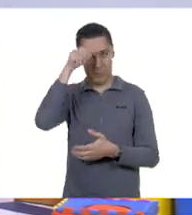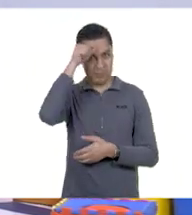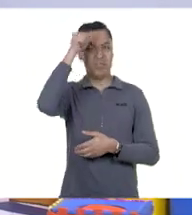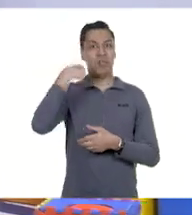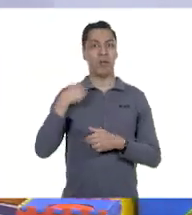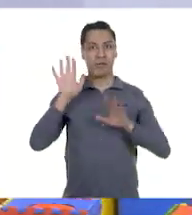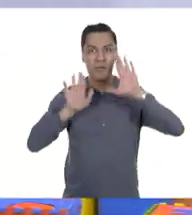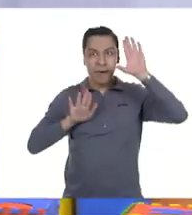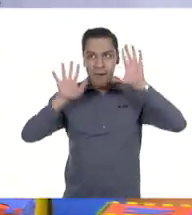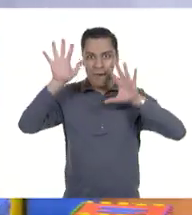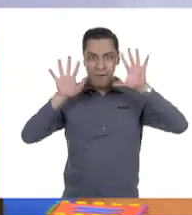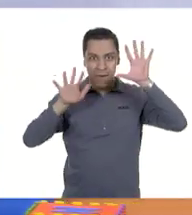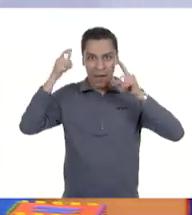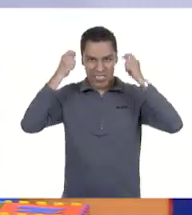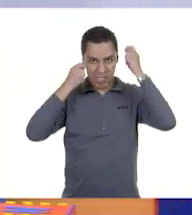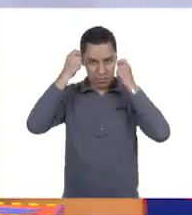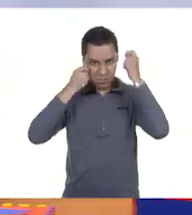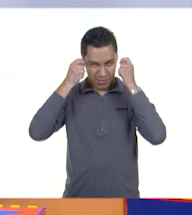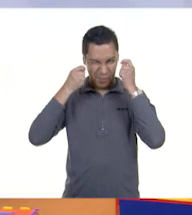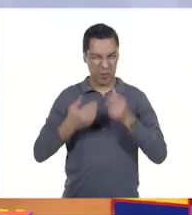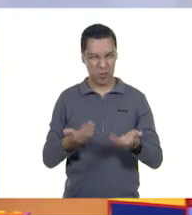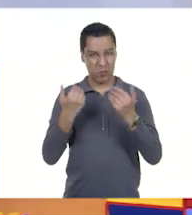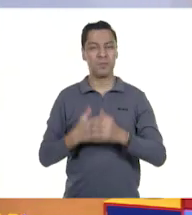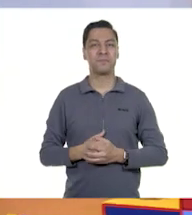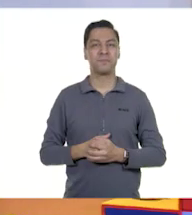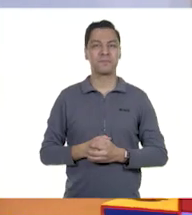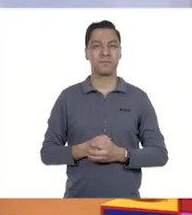A ver, presten mucha atención a lo que voy a hacer.